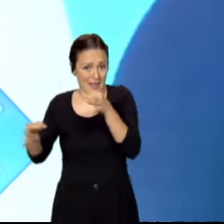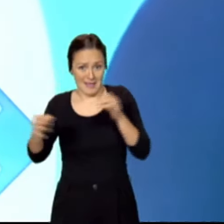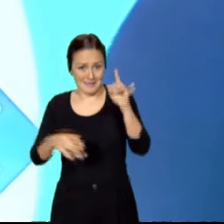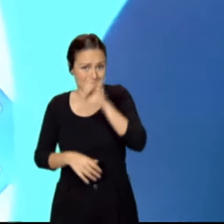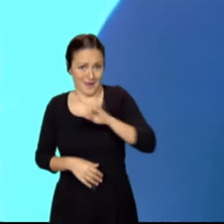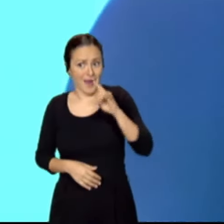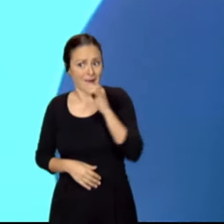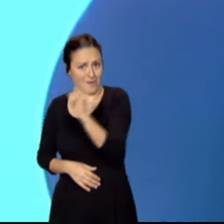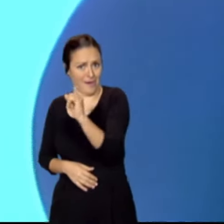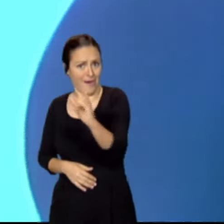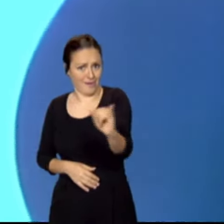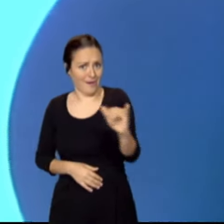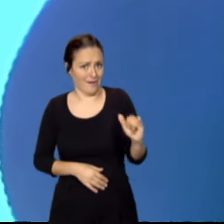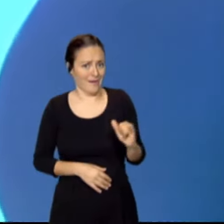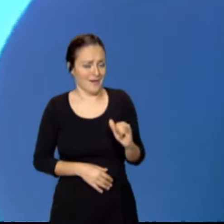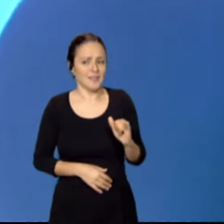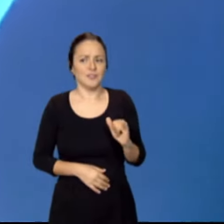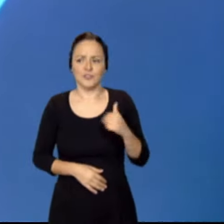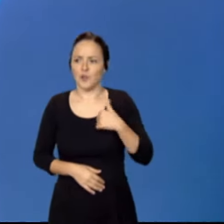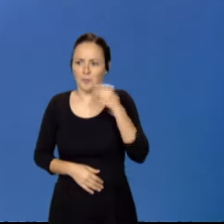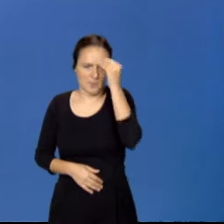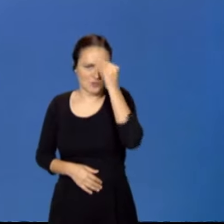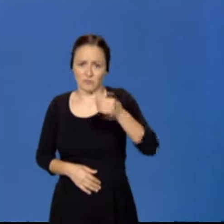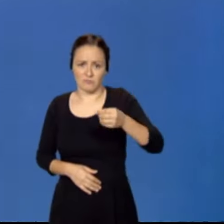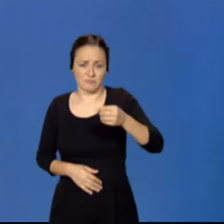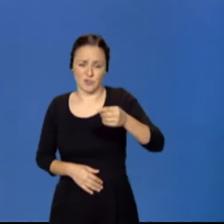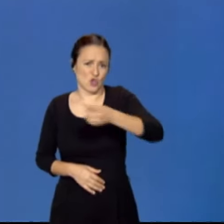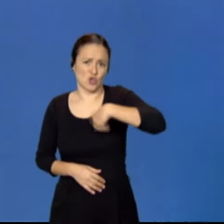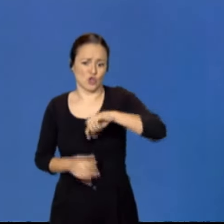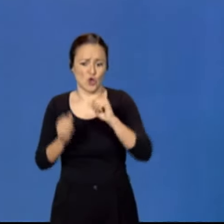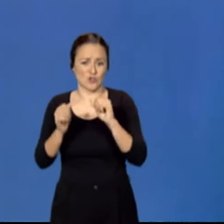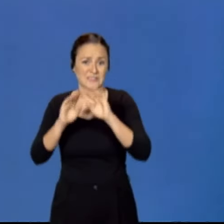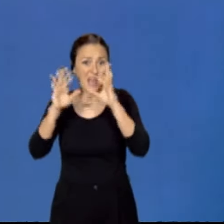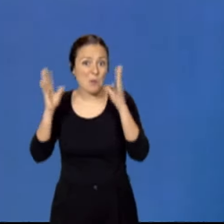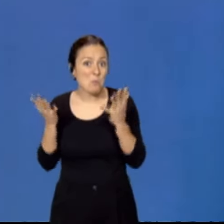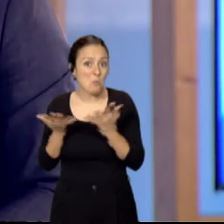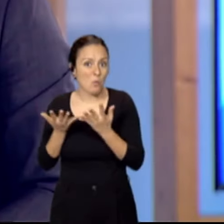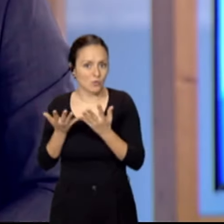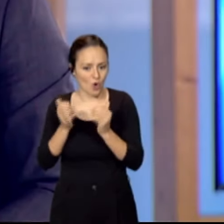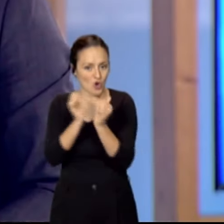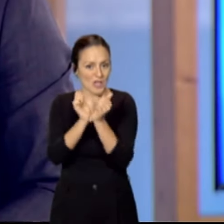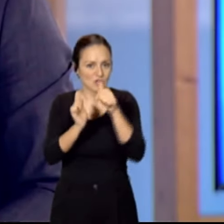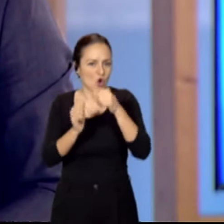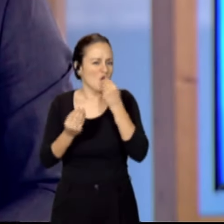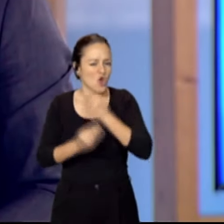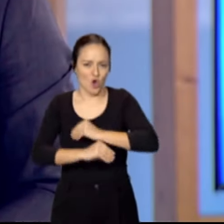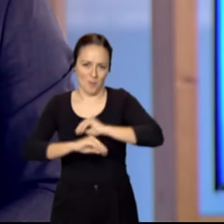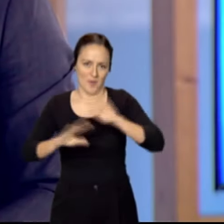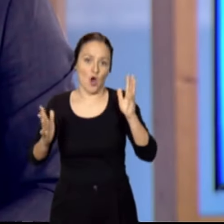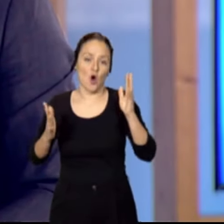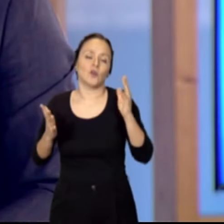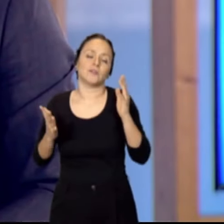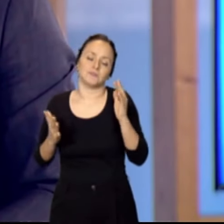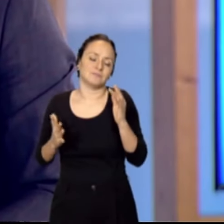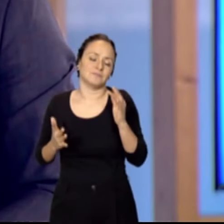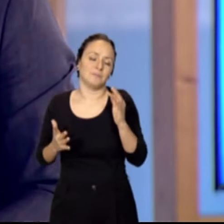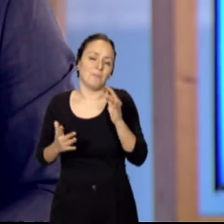archipiélago canario yo digo que tenemos los mejores quesos de del mundo aquí y por supuesto eh eso pues